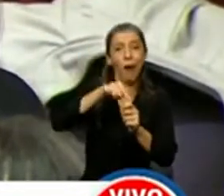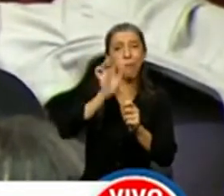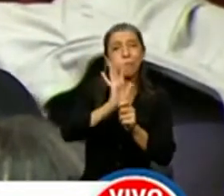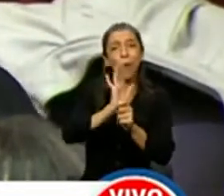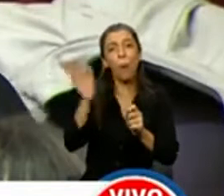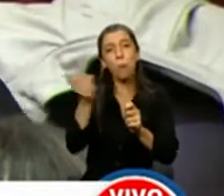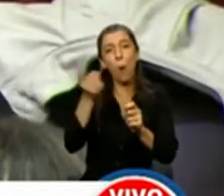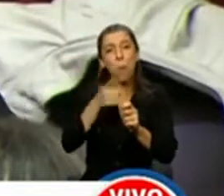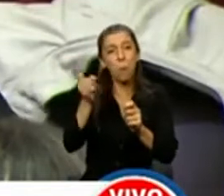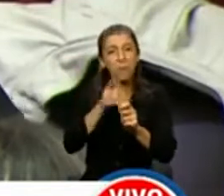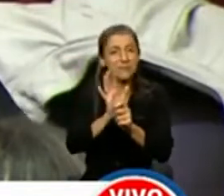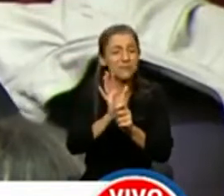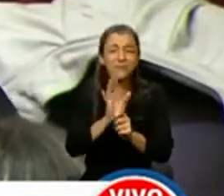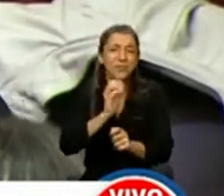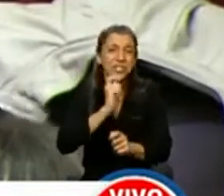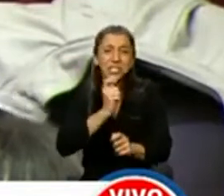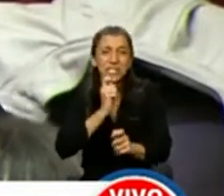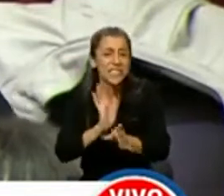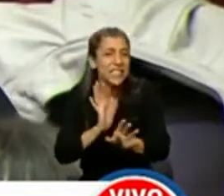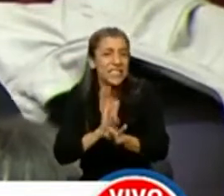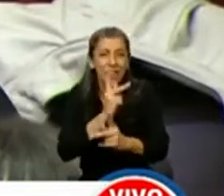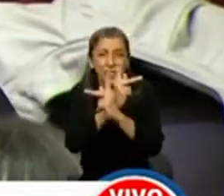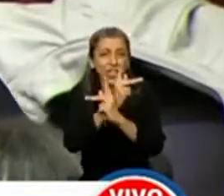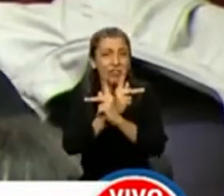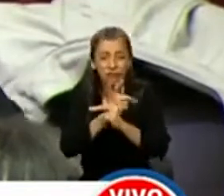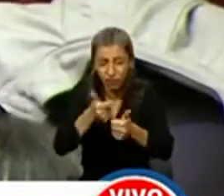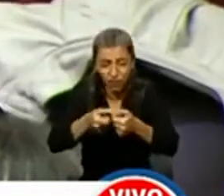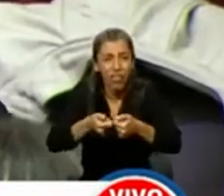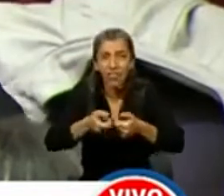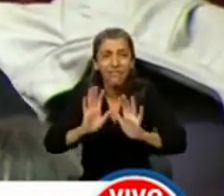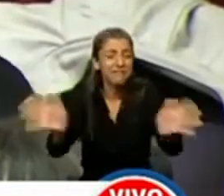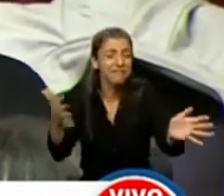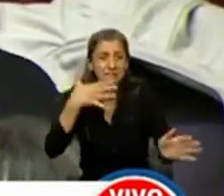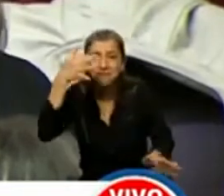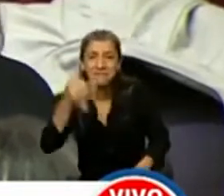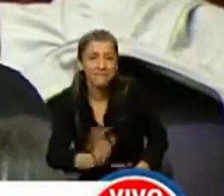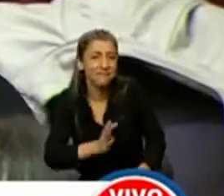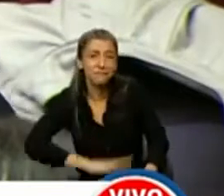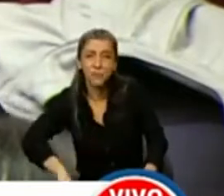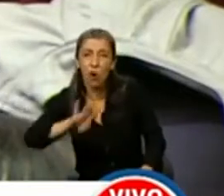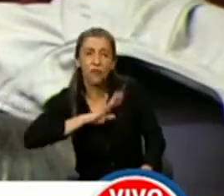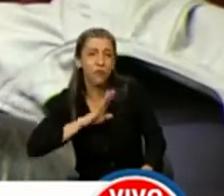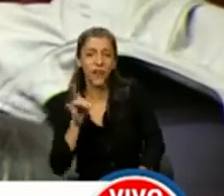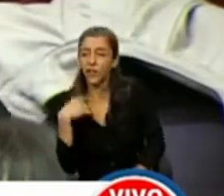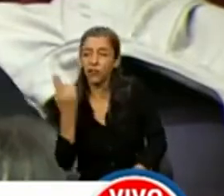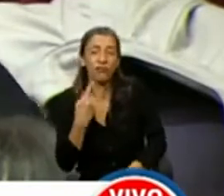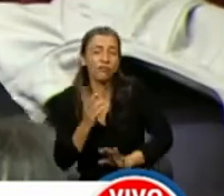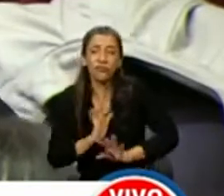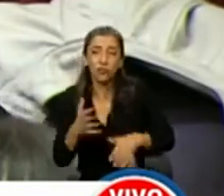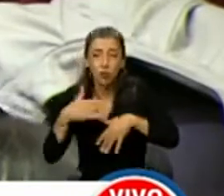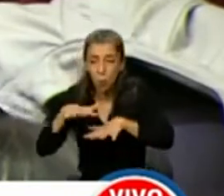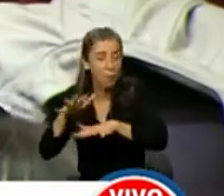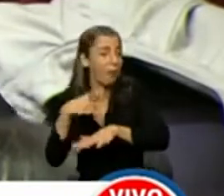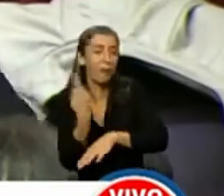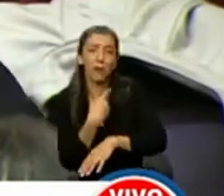que nos parece que no corresponden, porque ofenden a todos y a todas, como dije, los que nos movilizamos ese día. Así